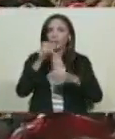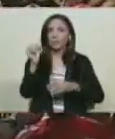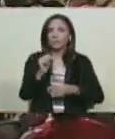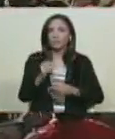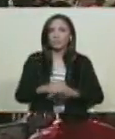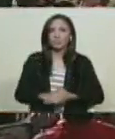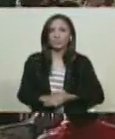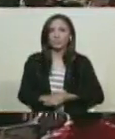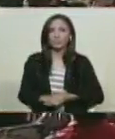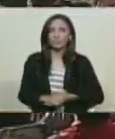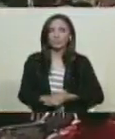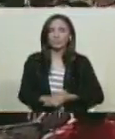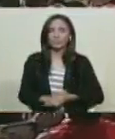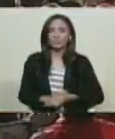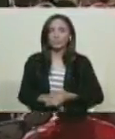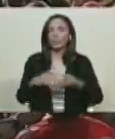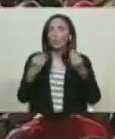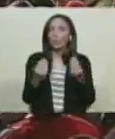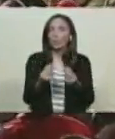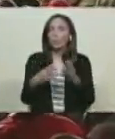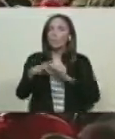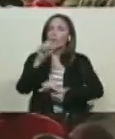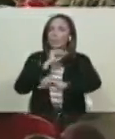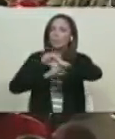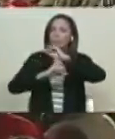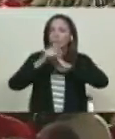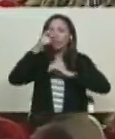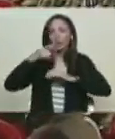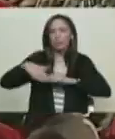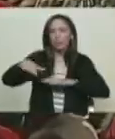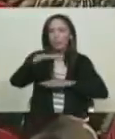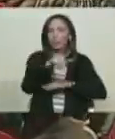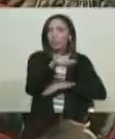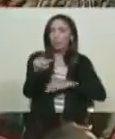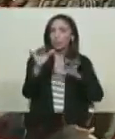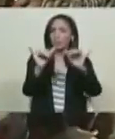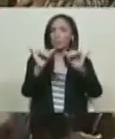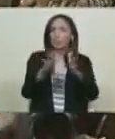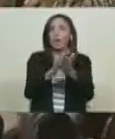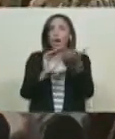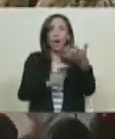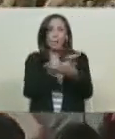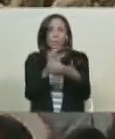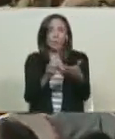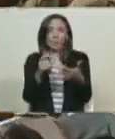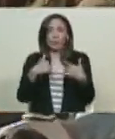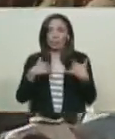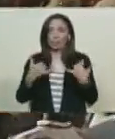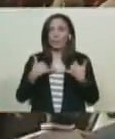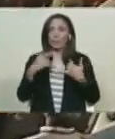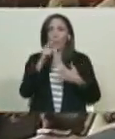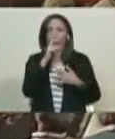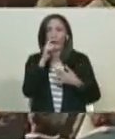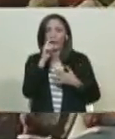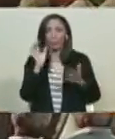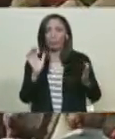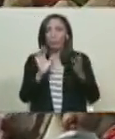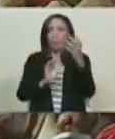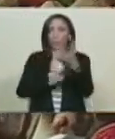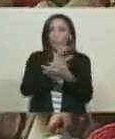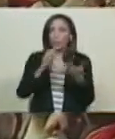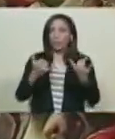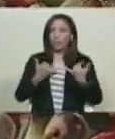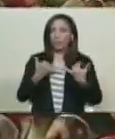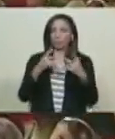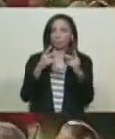esta batalla le pertenece al pueblo. Este no es un problema de un hombre, Nicolás Maduro, no.